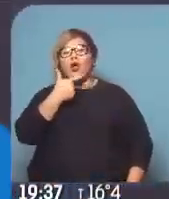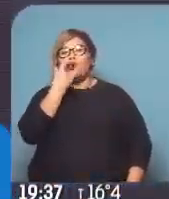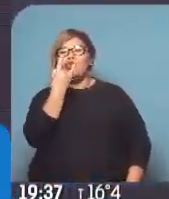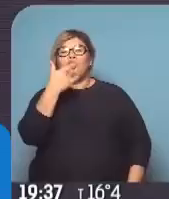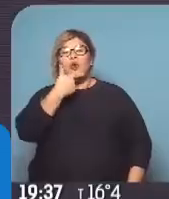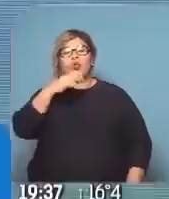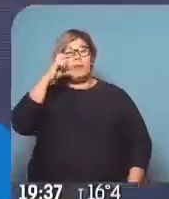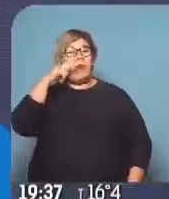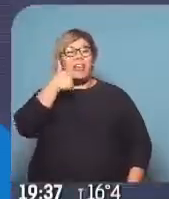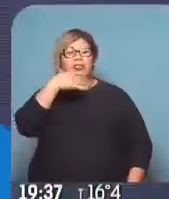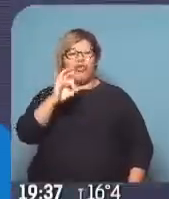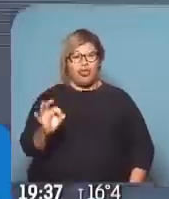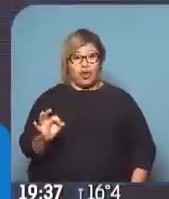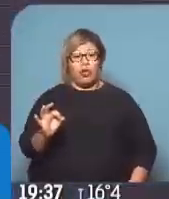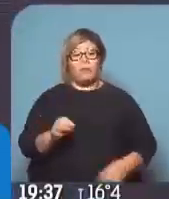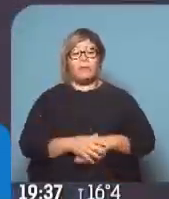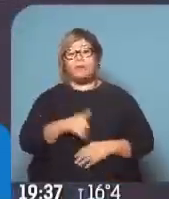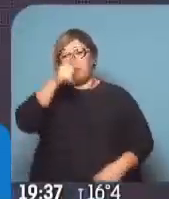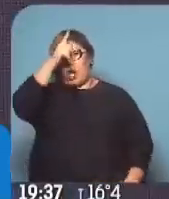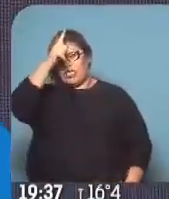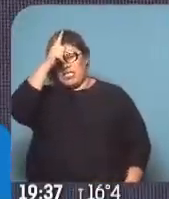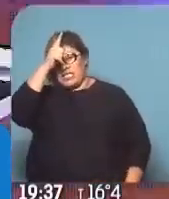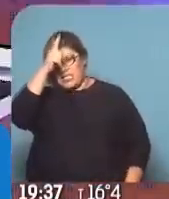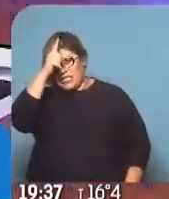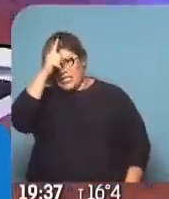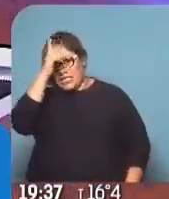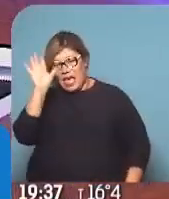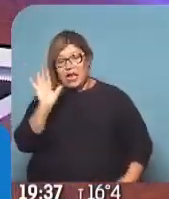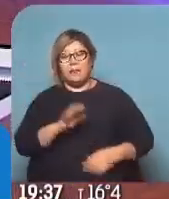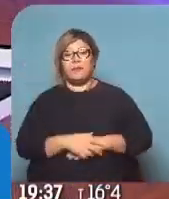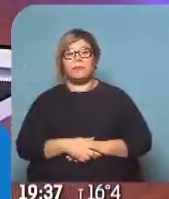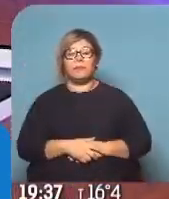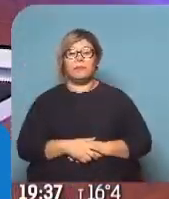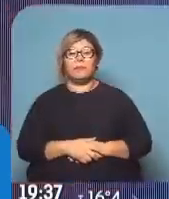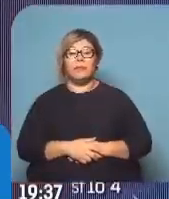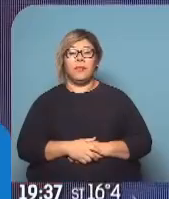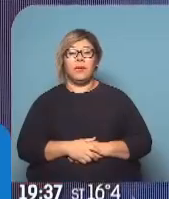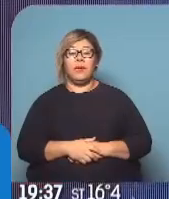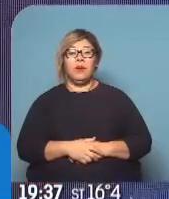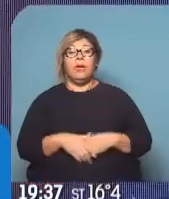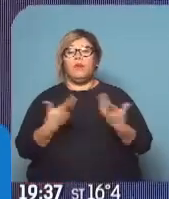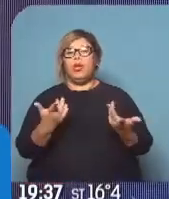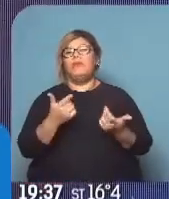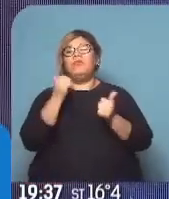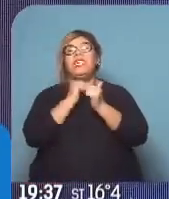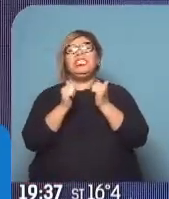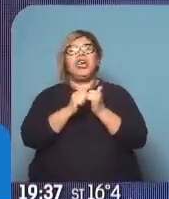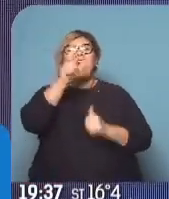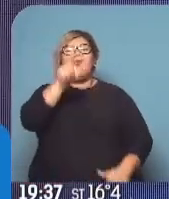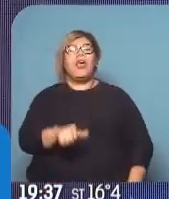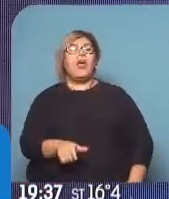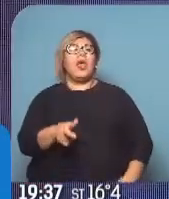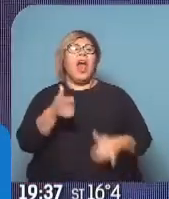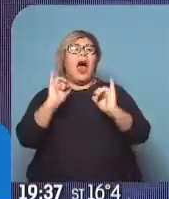temas dentro de lo que es el género policial no está tan tan visto no la historia de una adolescente como